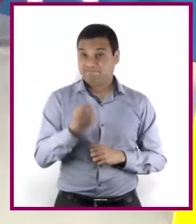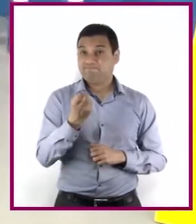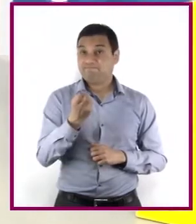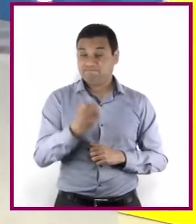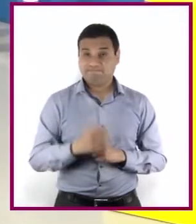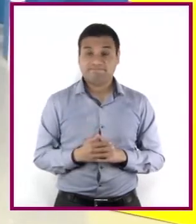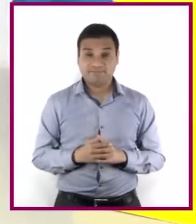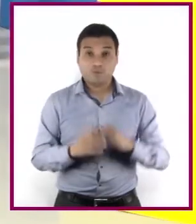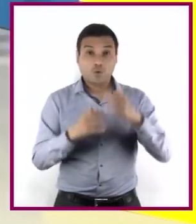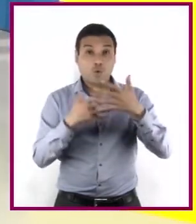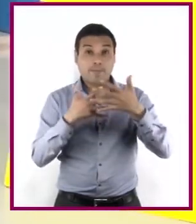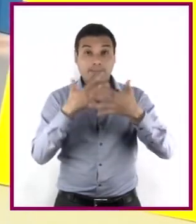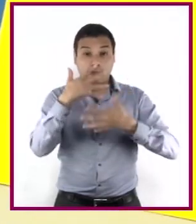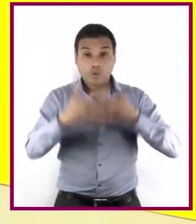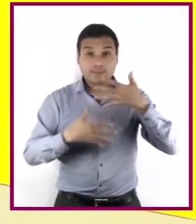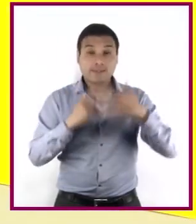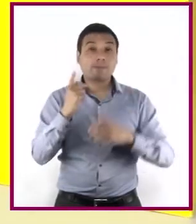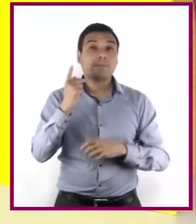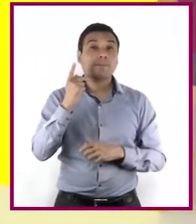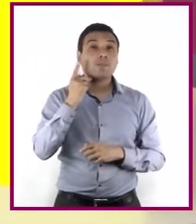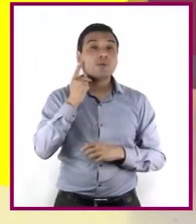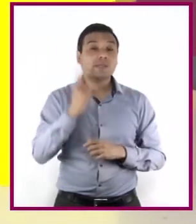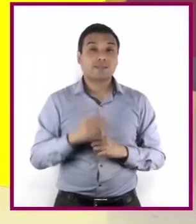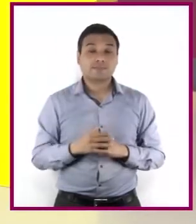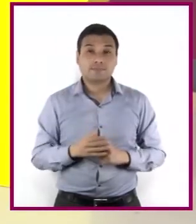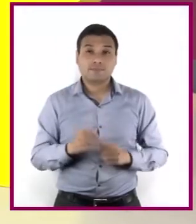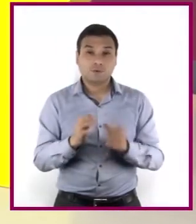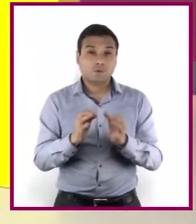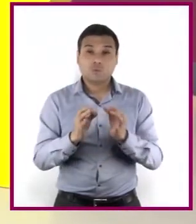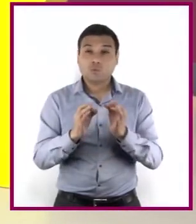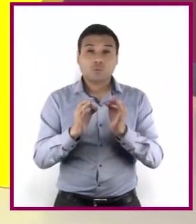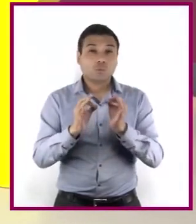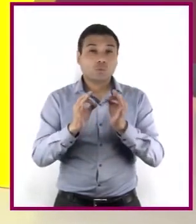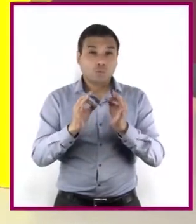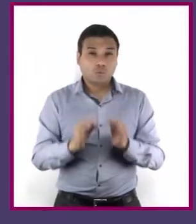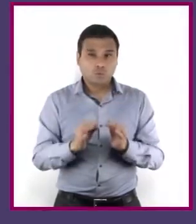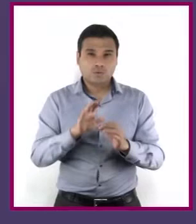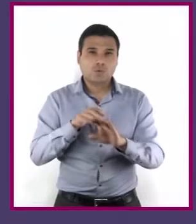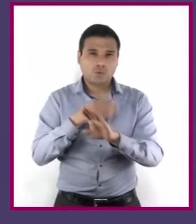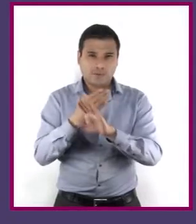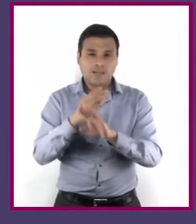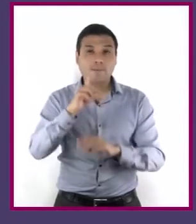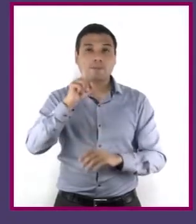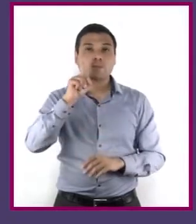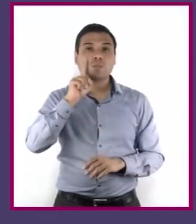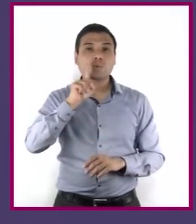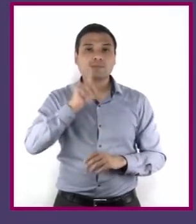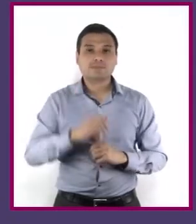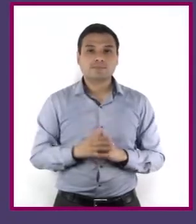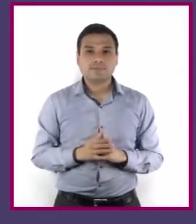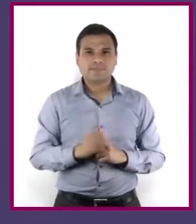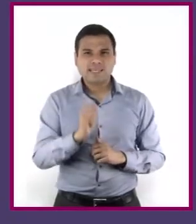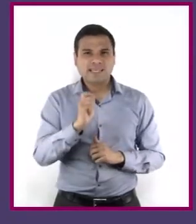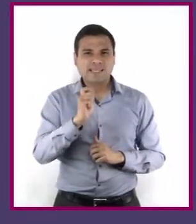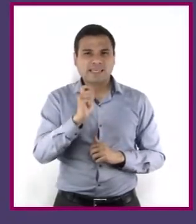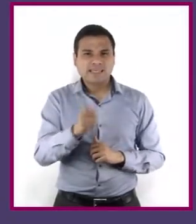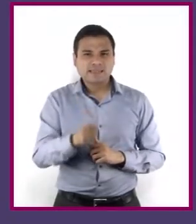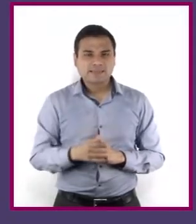Efectivamente, la violencia política ejercida mayoritariamente contra las mujeres es entendida